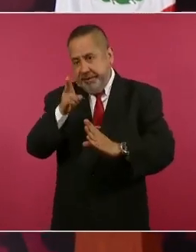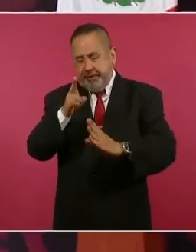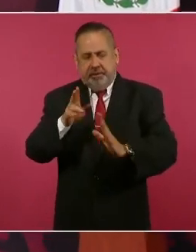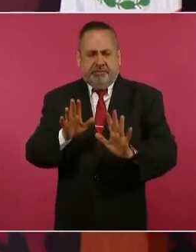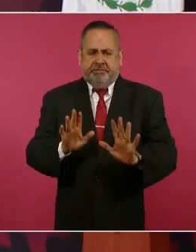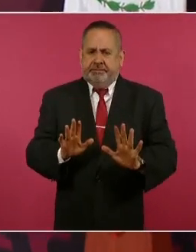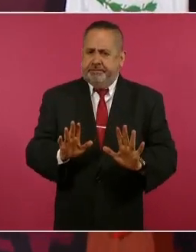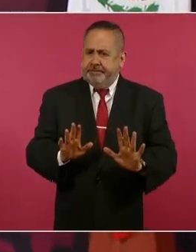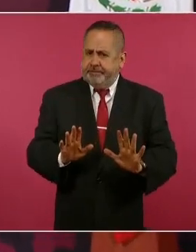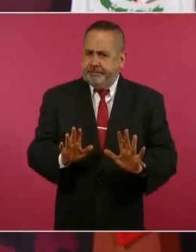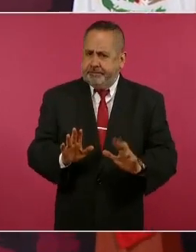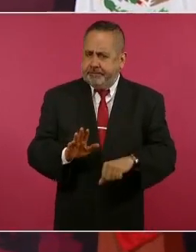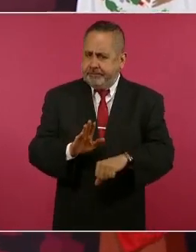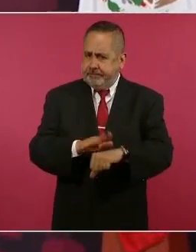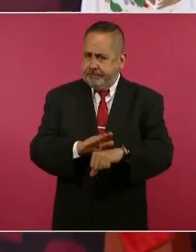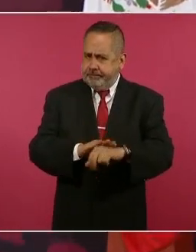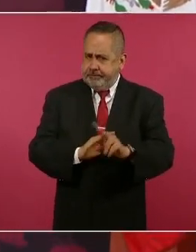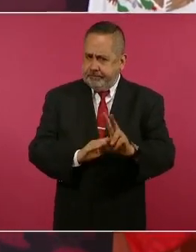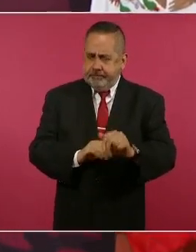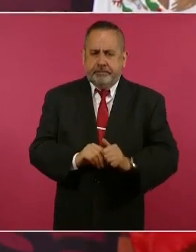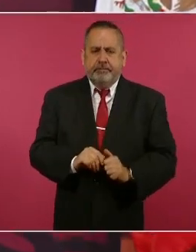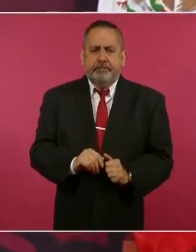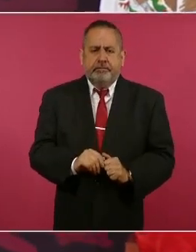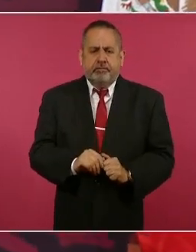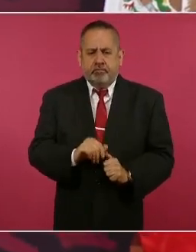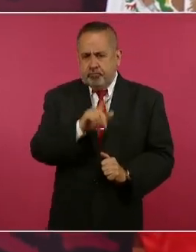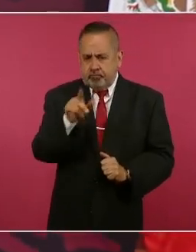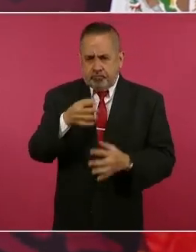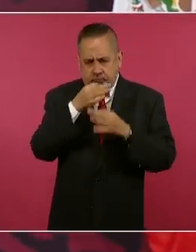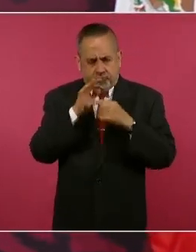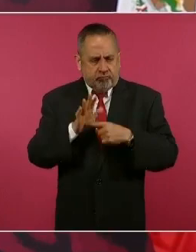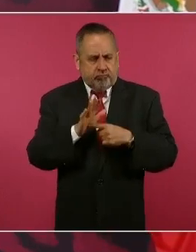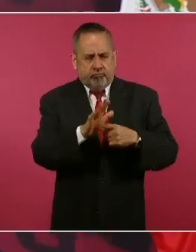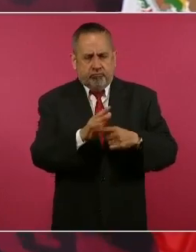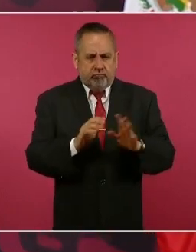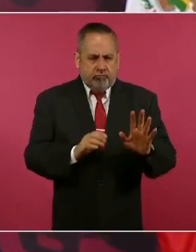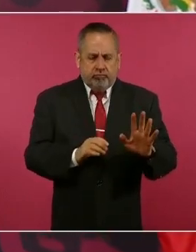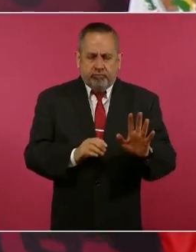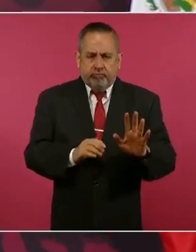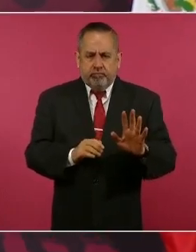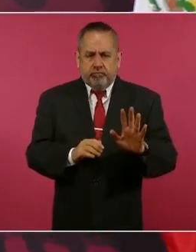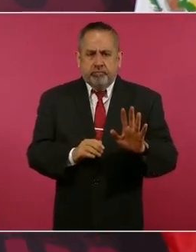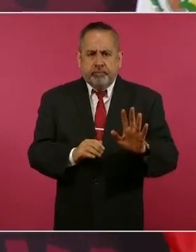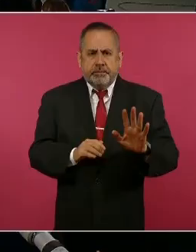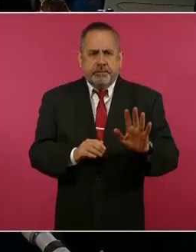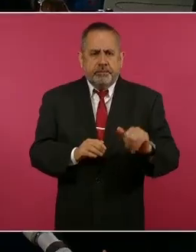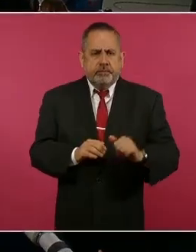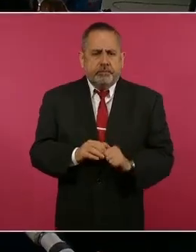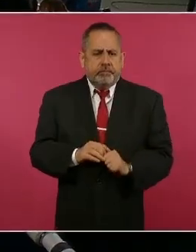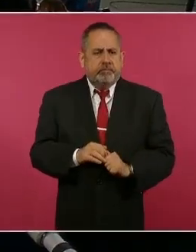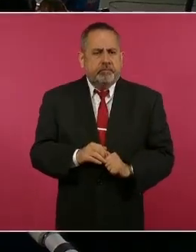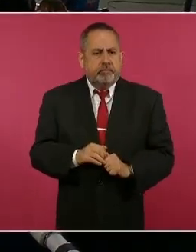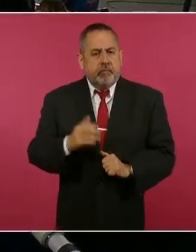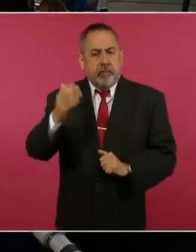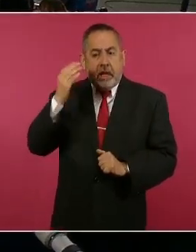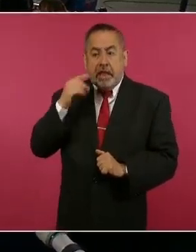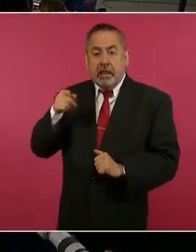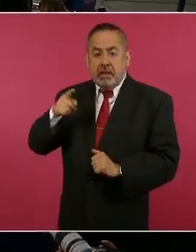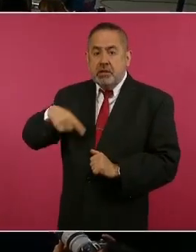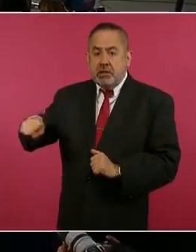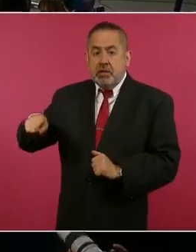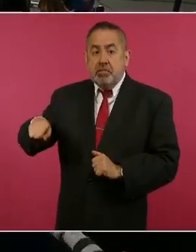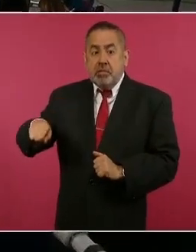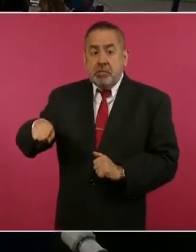pero luego se demostró de que sí, le habían prohibido